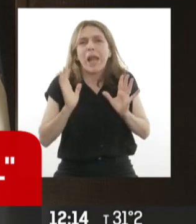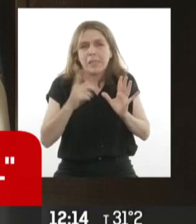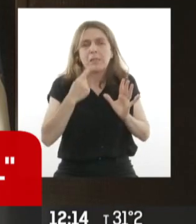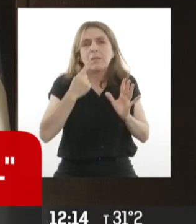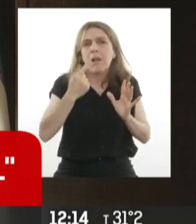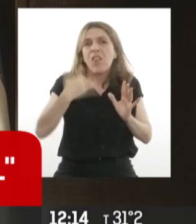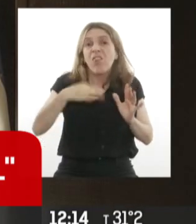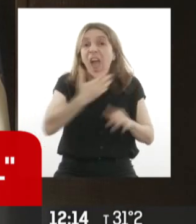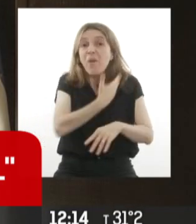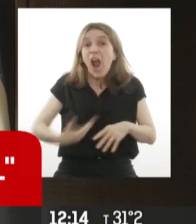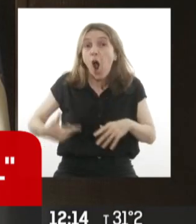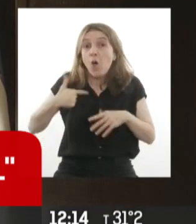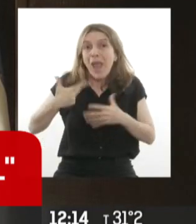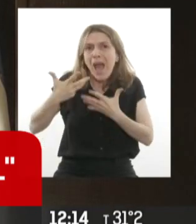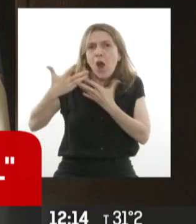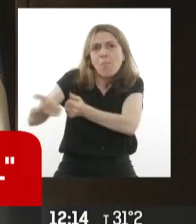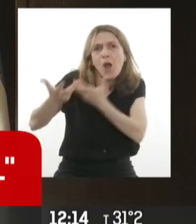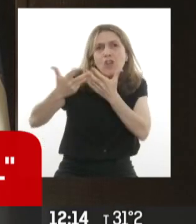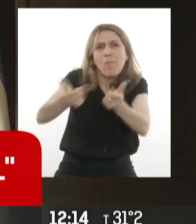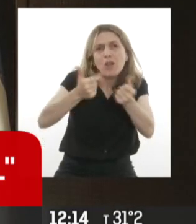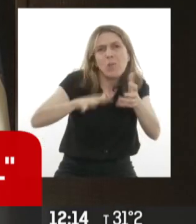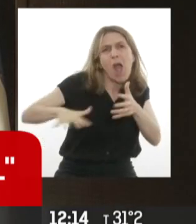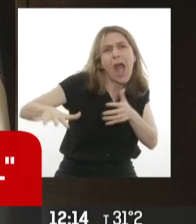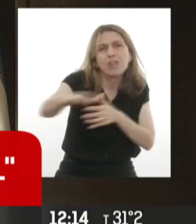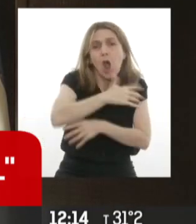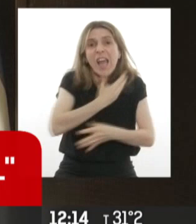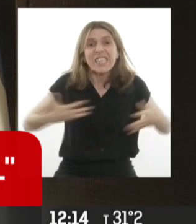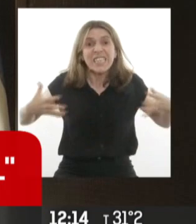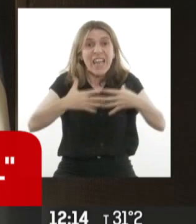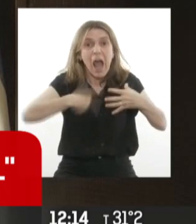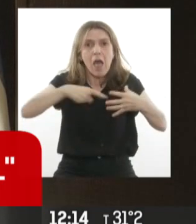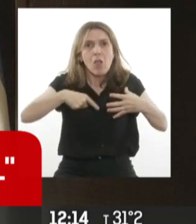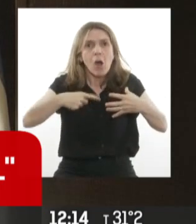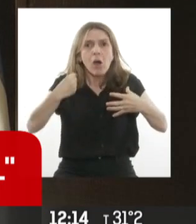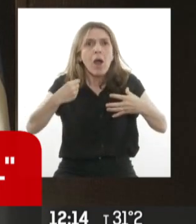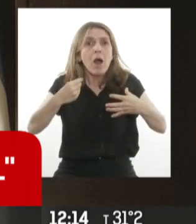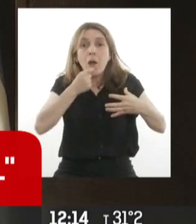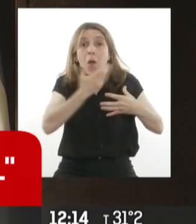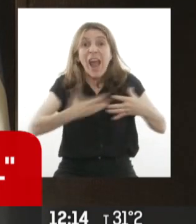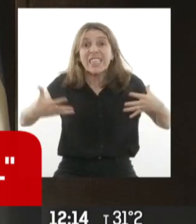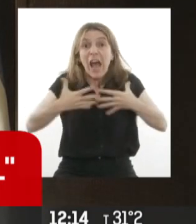los estados a socorrer a todos para que todo no se derrumbe de un modo más trágico.